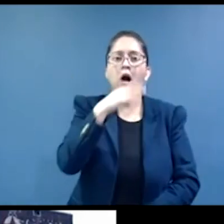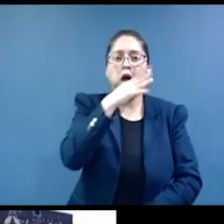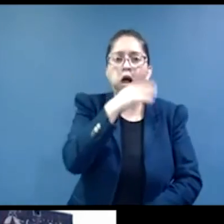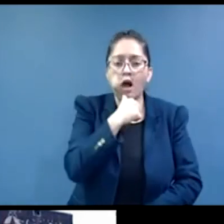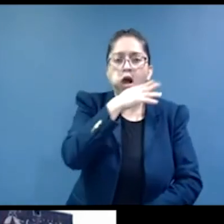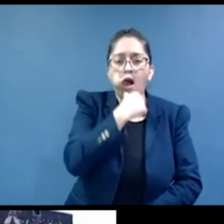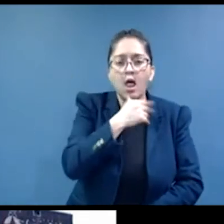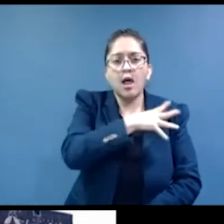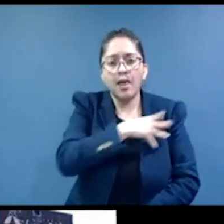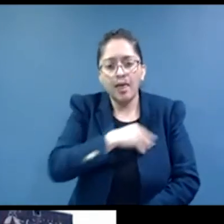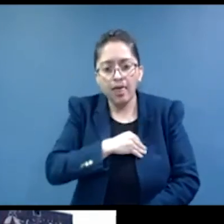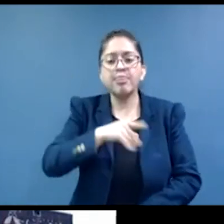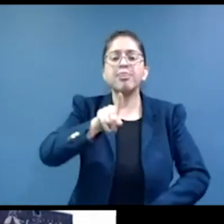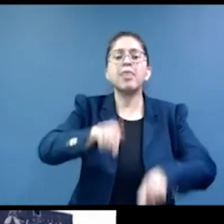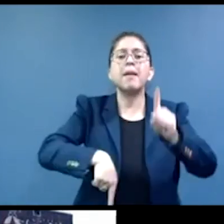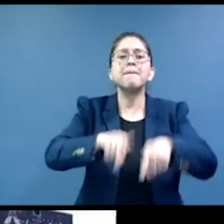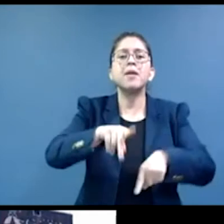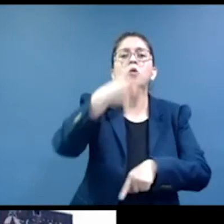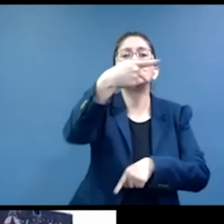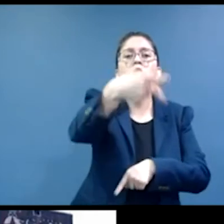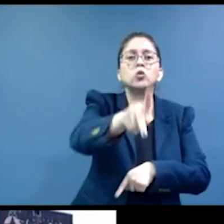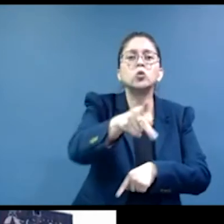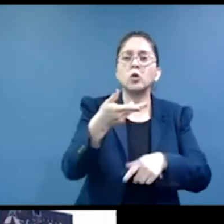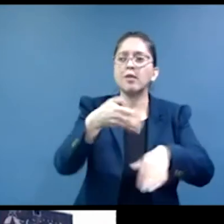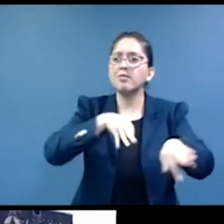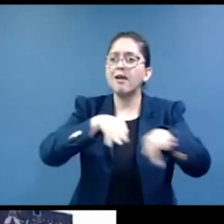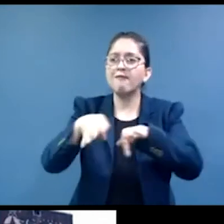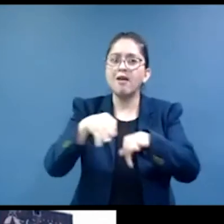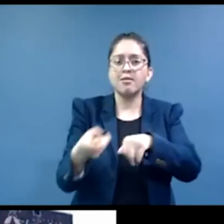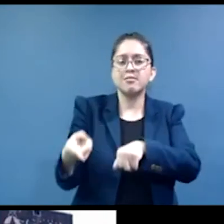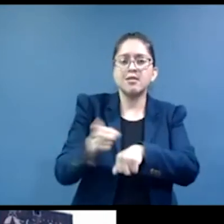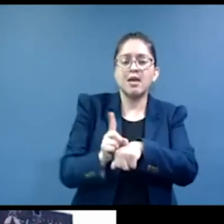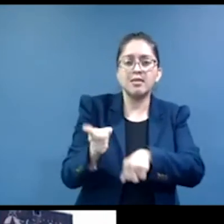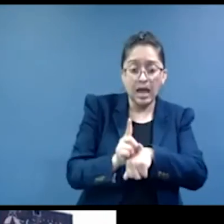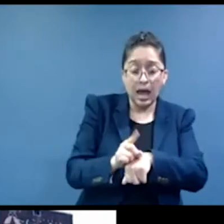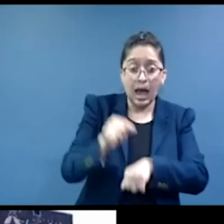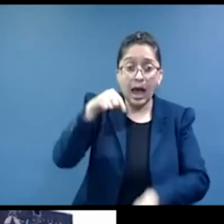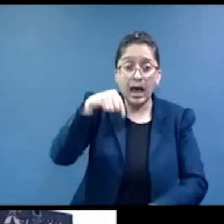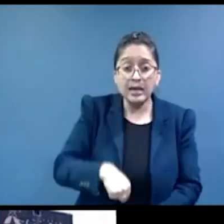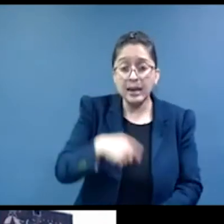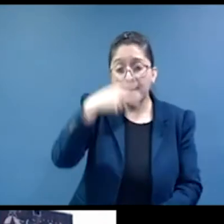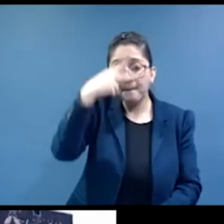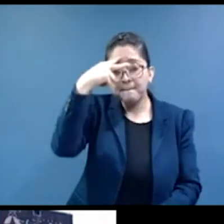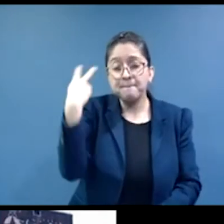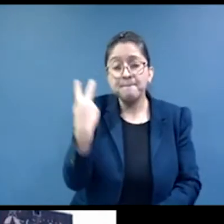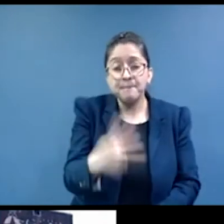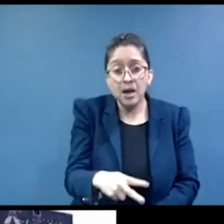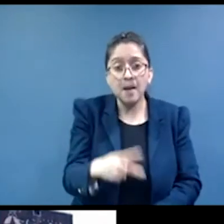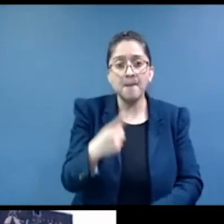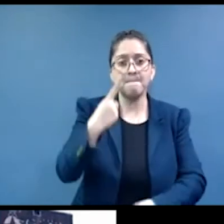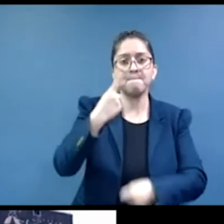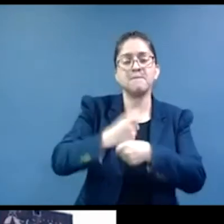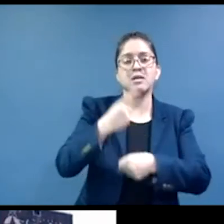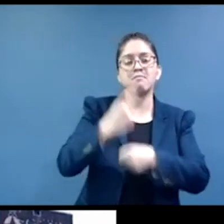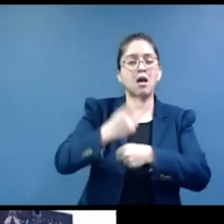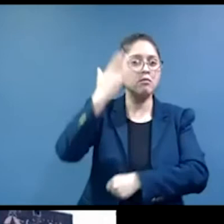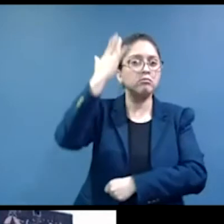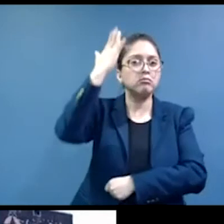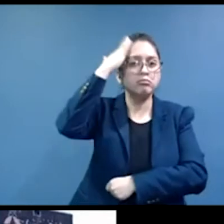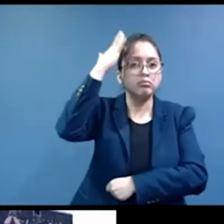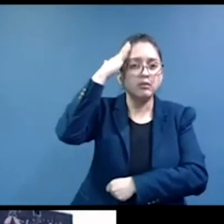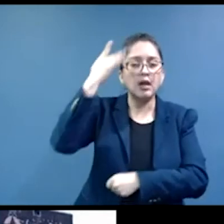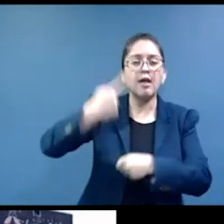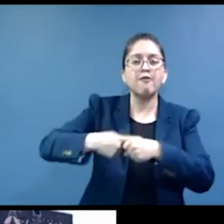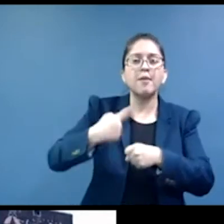de vida que llevamos, somos el país En primer lugar en diabetes